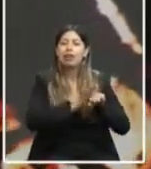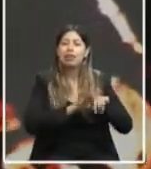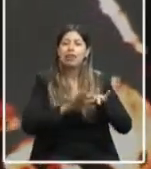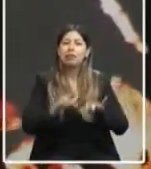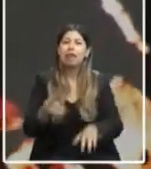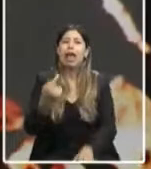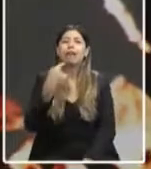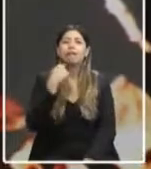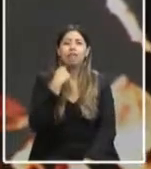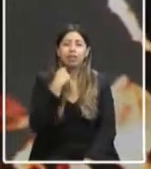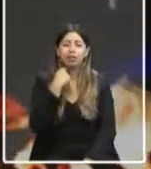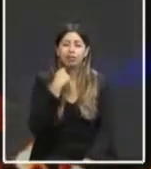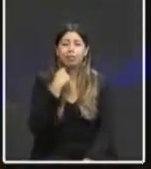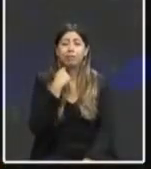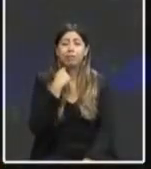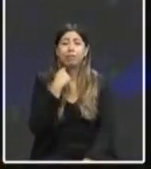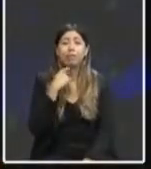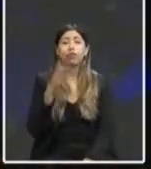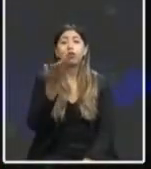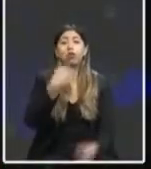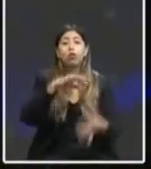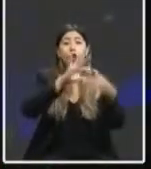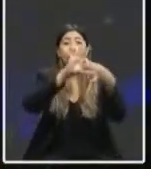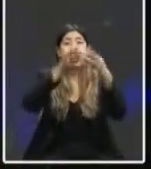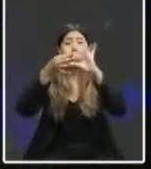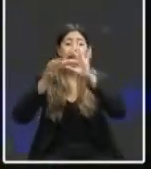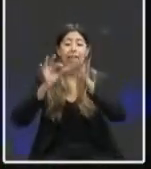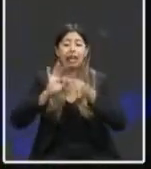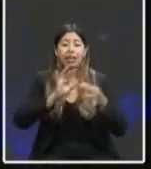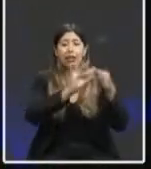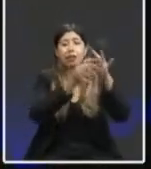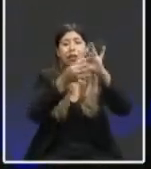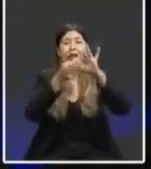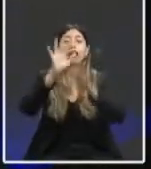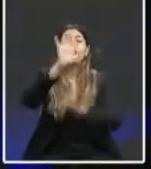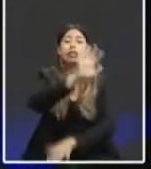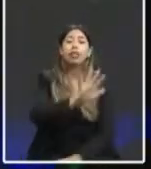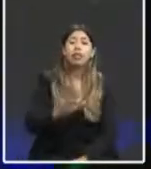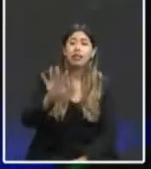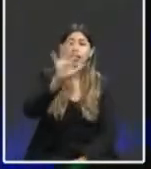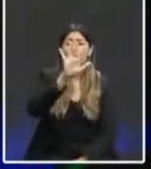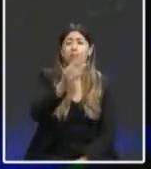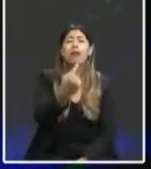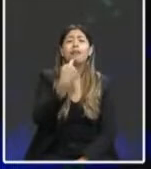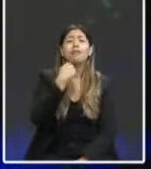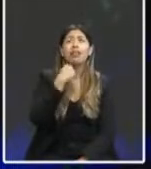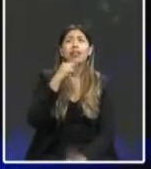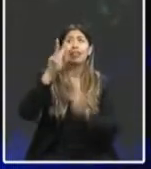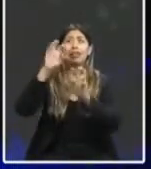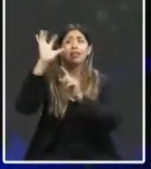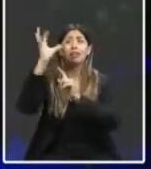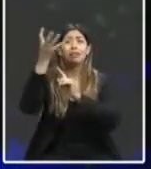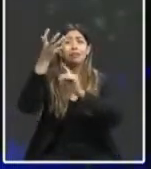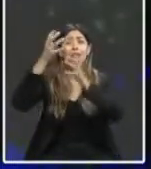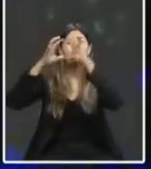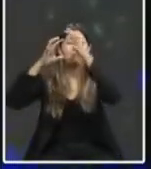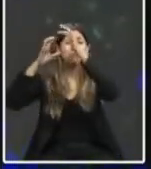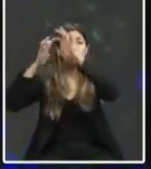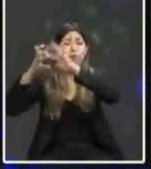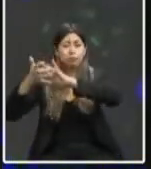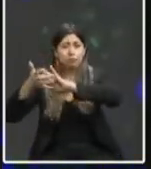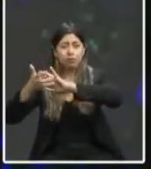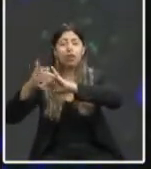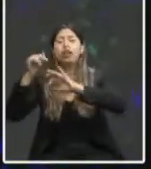ya hace años que nuestros ecosistemas están siendo afectados por la crisis climática, hoy es muy importante retomar